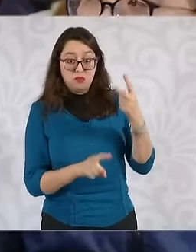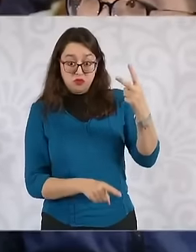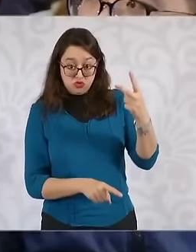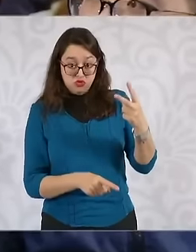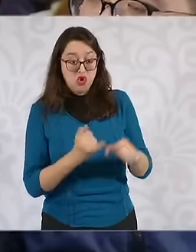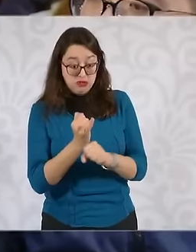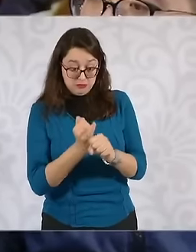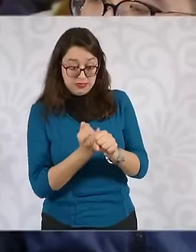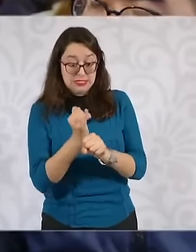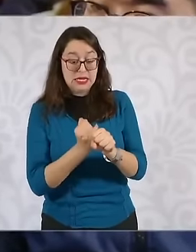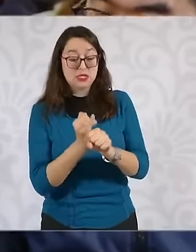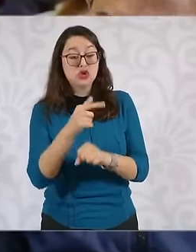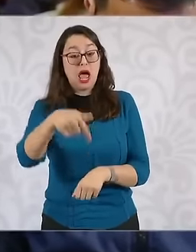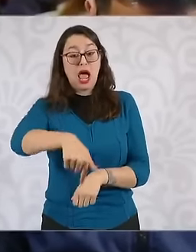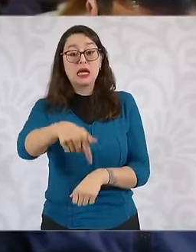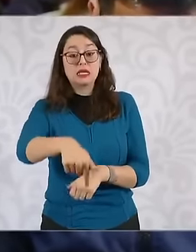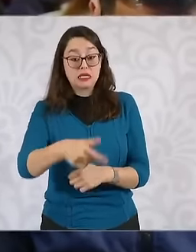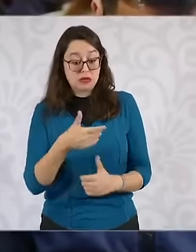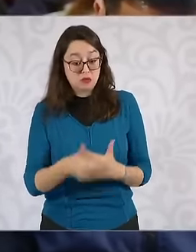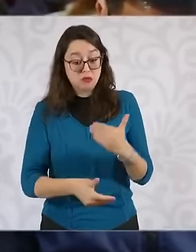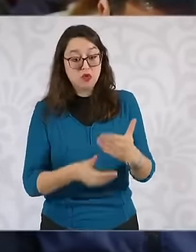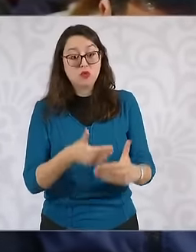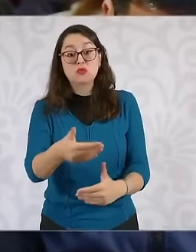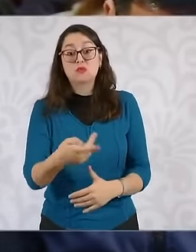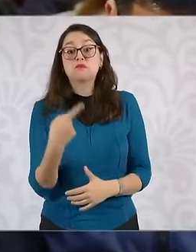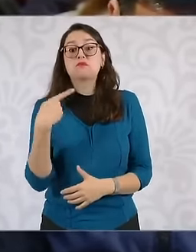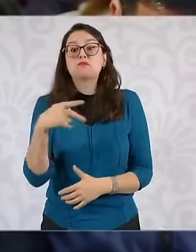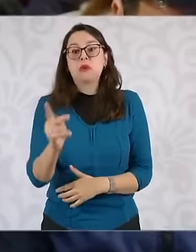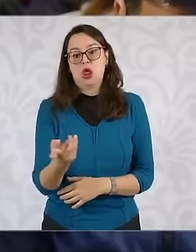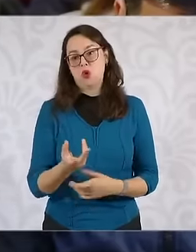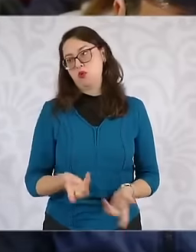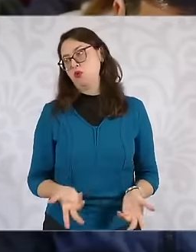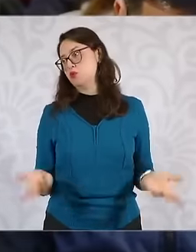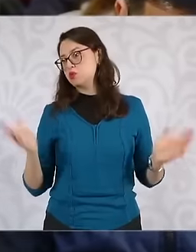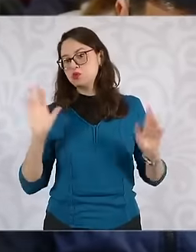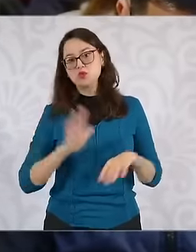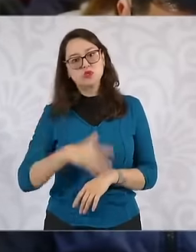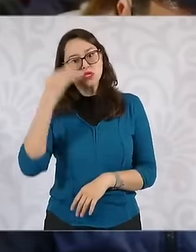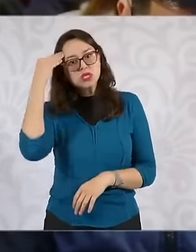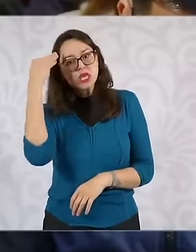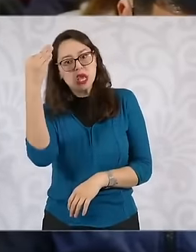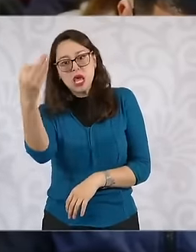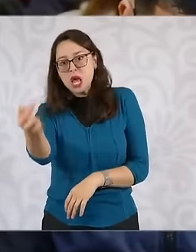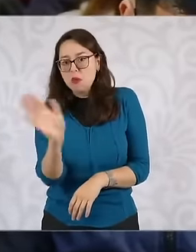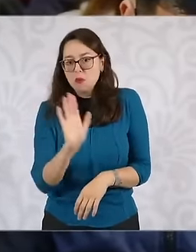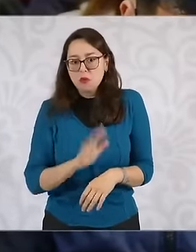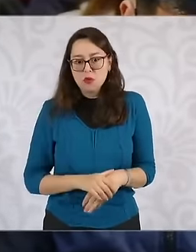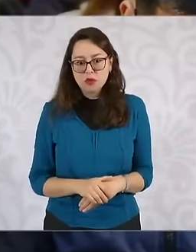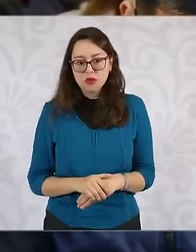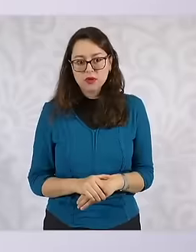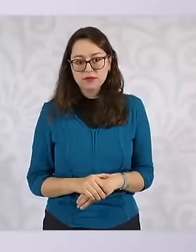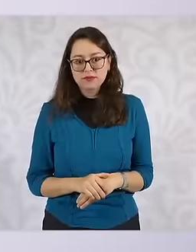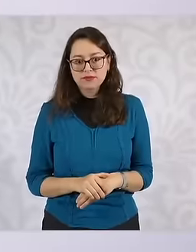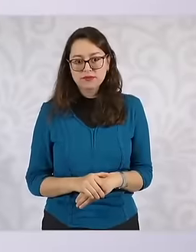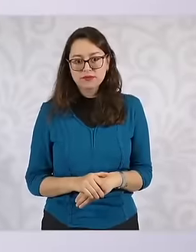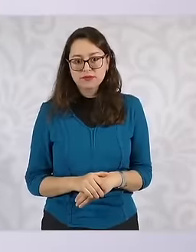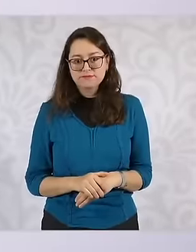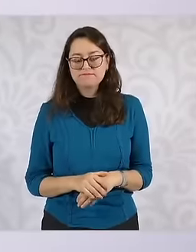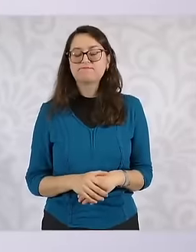en proceso, pero ¿cuánto tiene que salió García Luna y esos casos están estancados? A ver, ¿por qué no